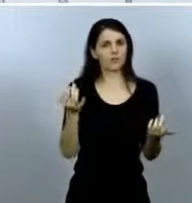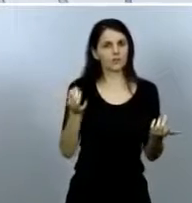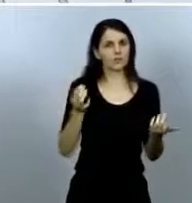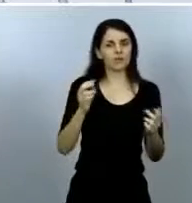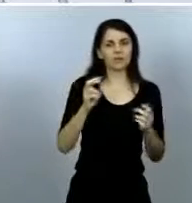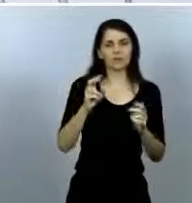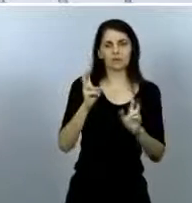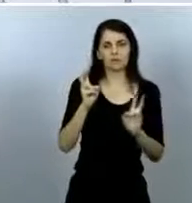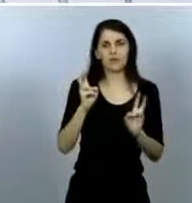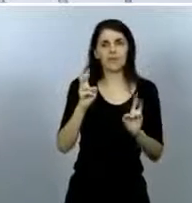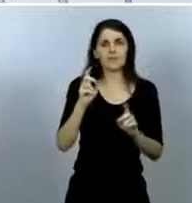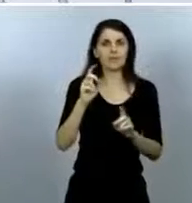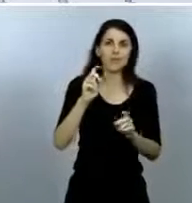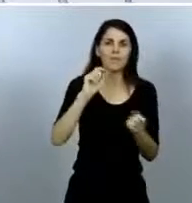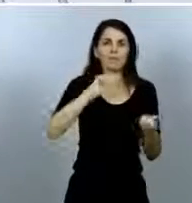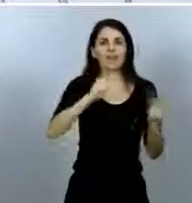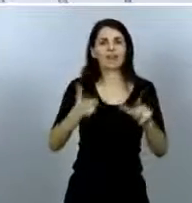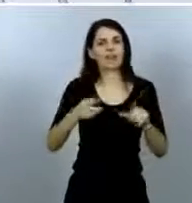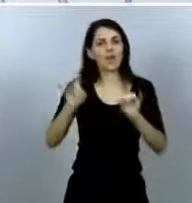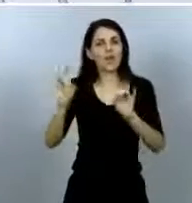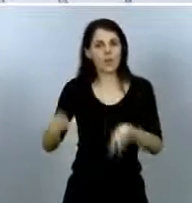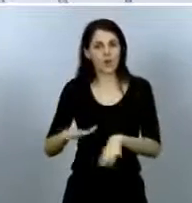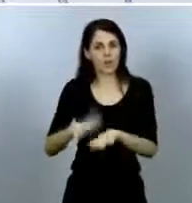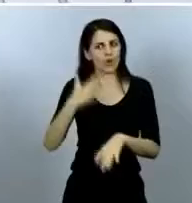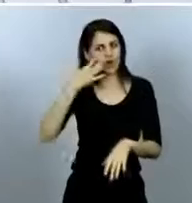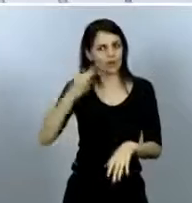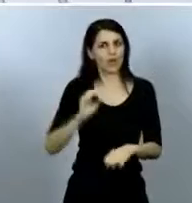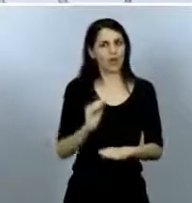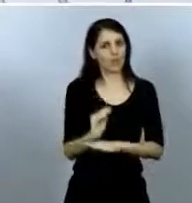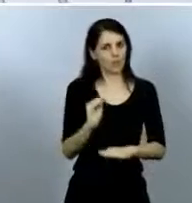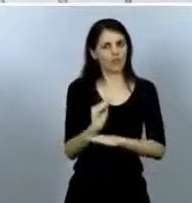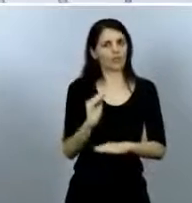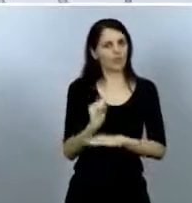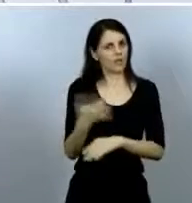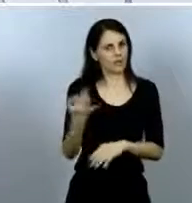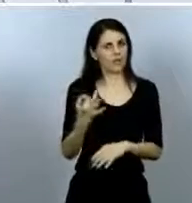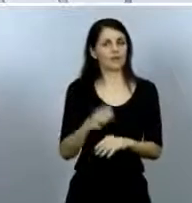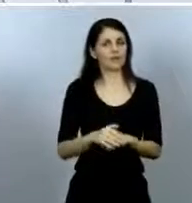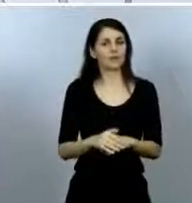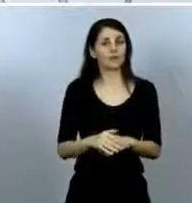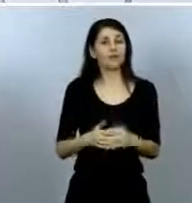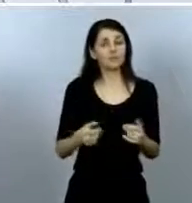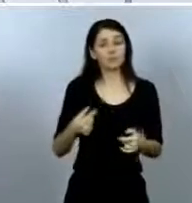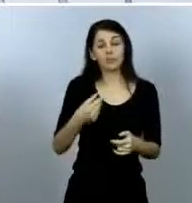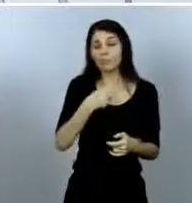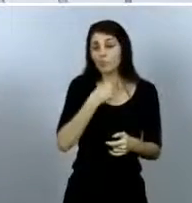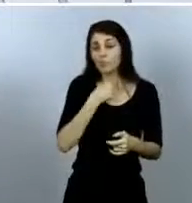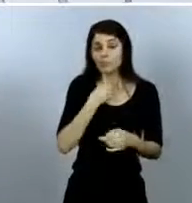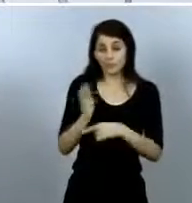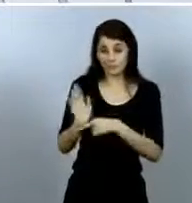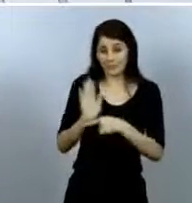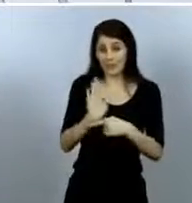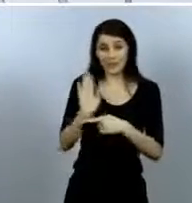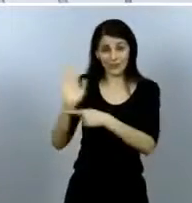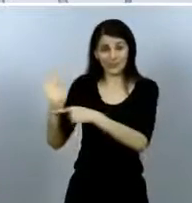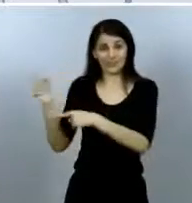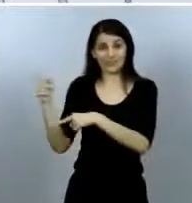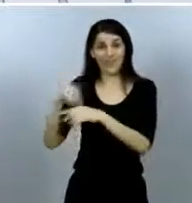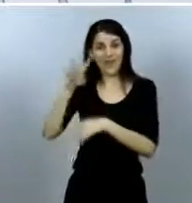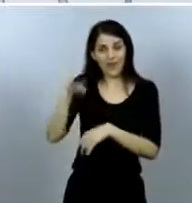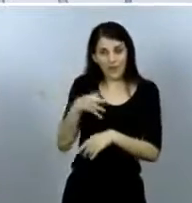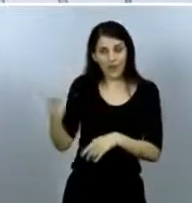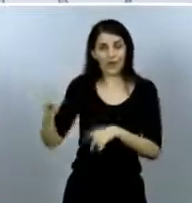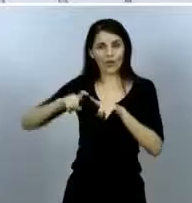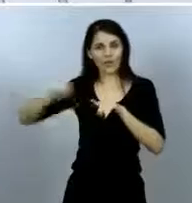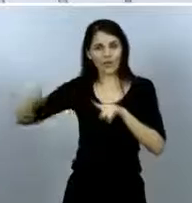lo mismo porque al final resulta que no lo es por eso sí que quería que vieran estos datos para que pudieran entender las variabilidades y la